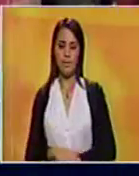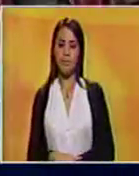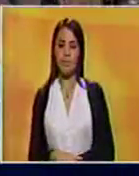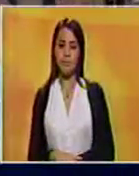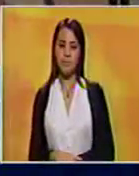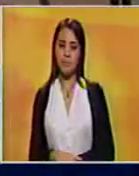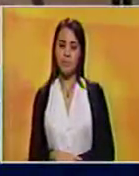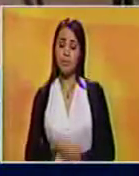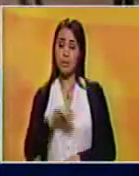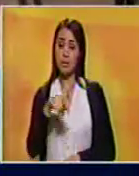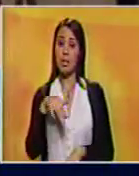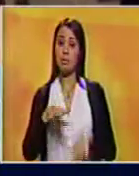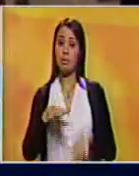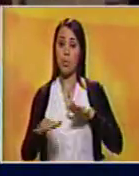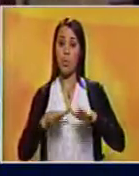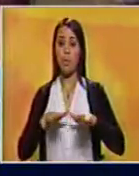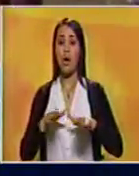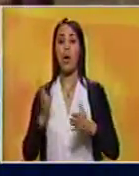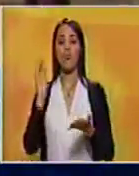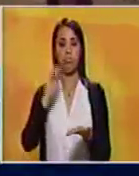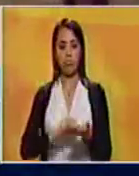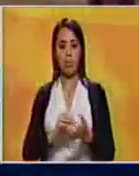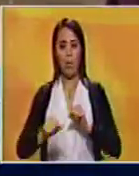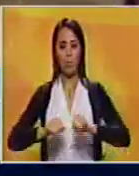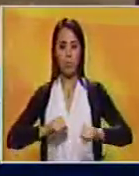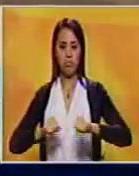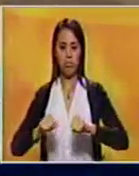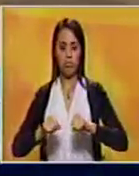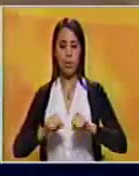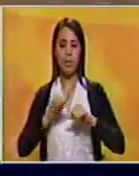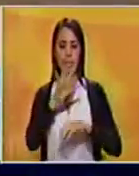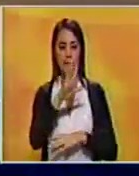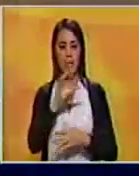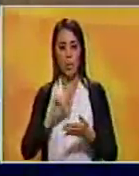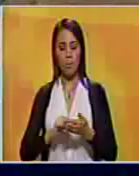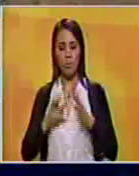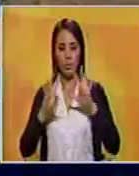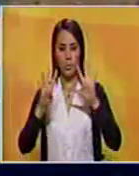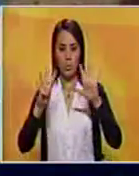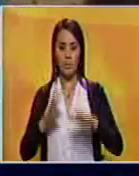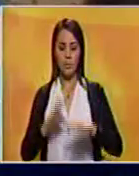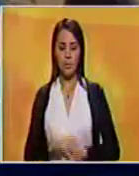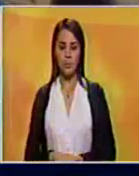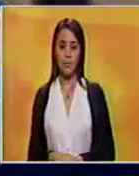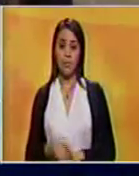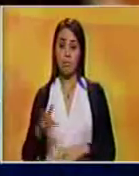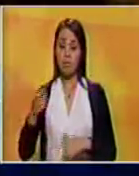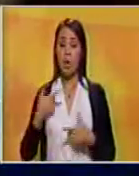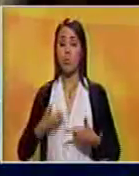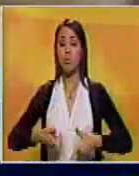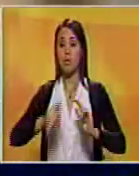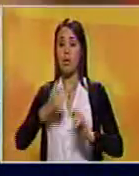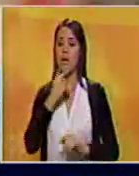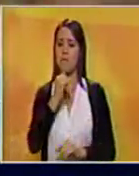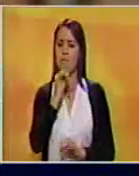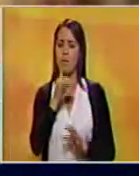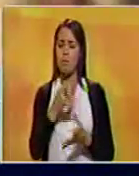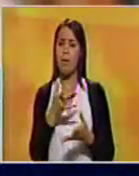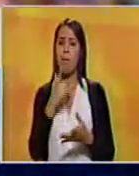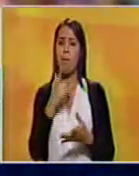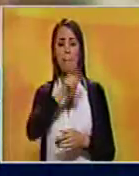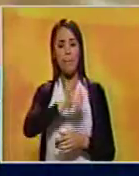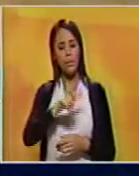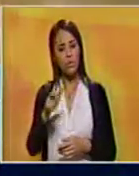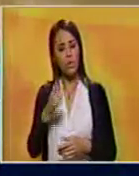que siguió este jueves un nuevo sismo de magnitud 5.9. Según autoridades, más de 1.000 personas han sido